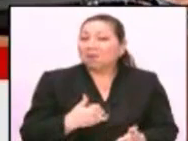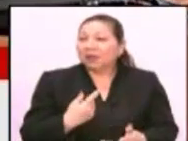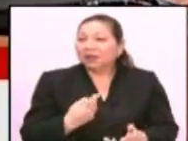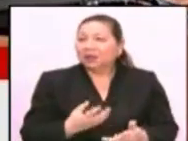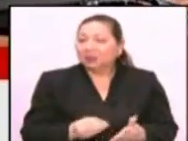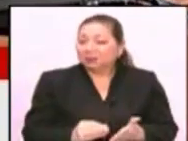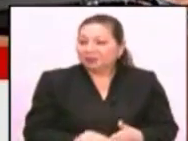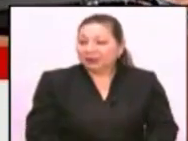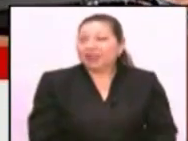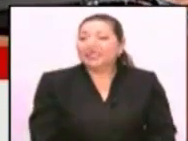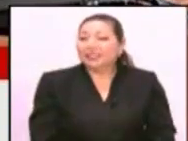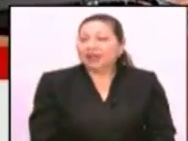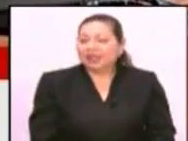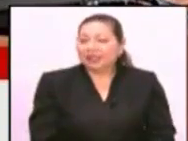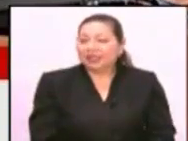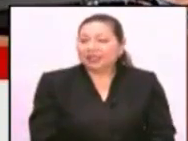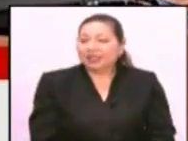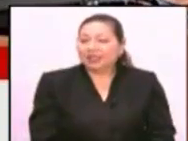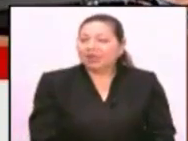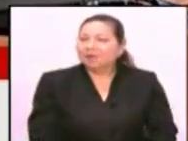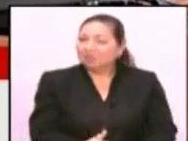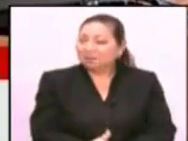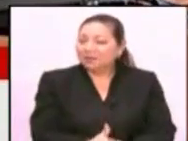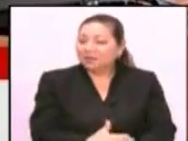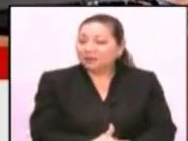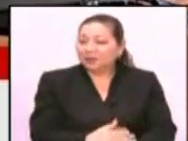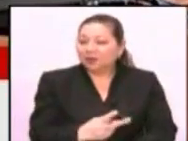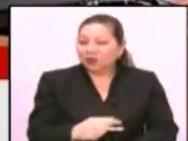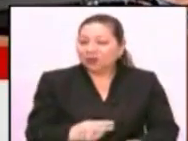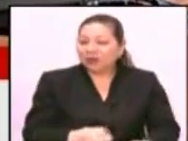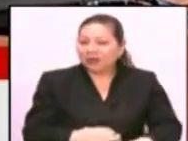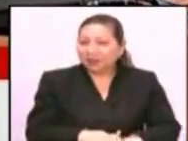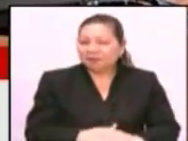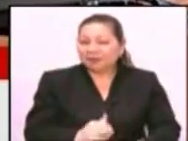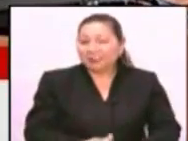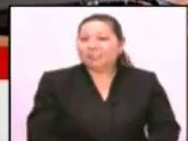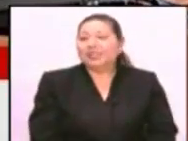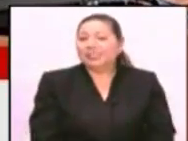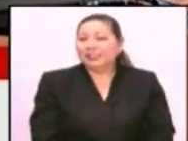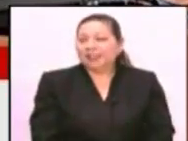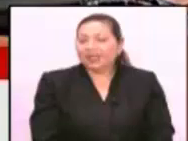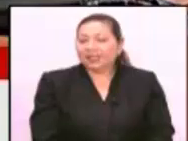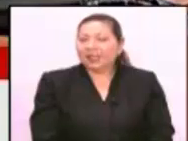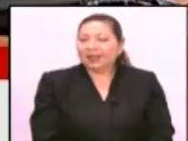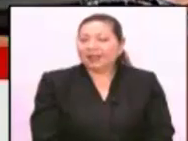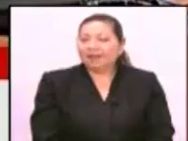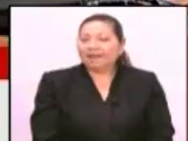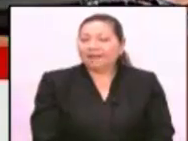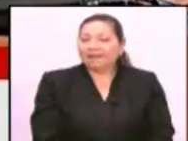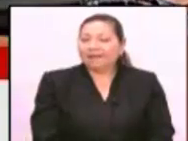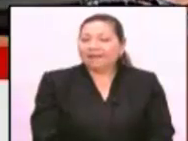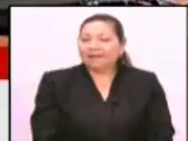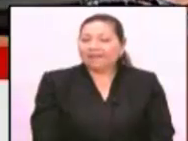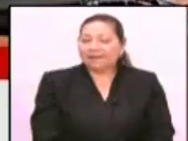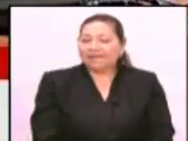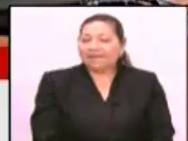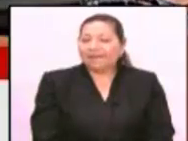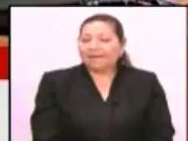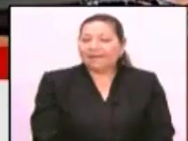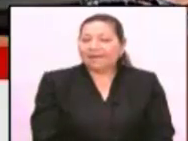verse resarcida progresivamente con el tema del daño ocasionado. Pasemos, por favor.